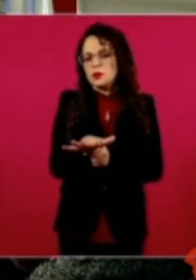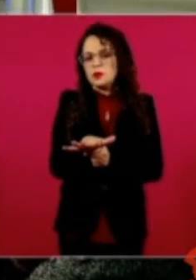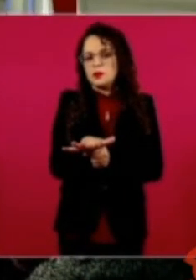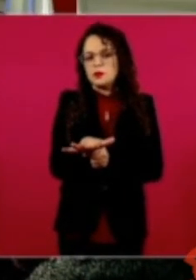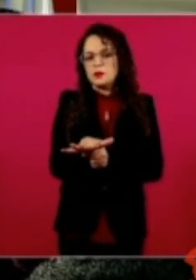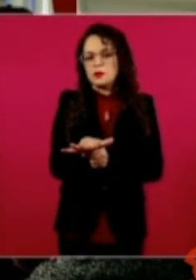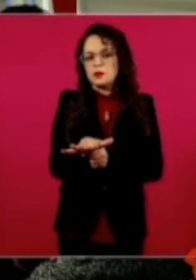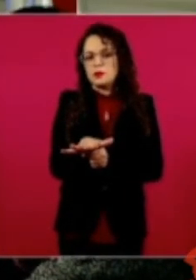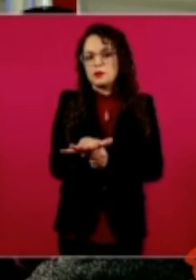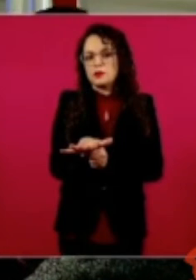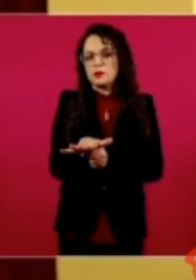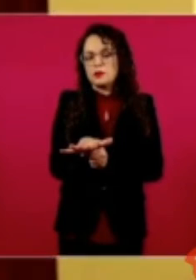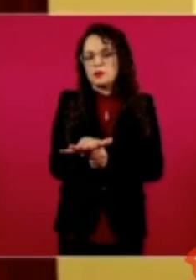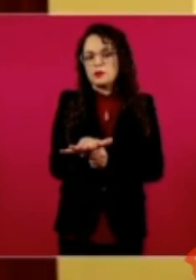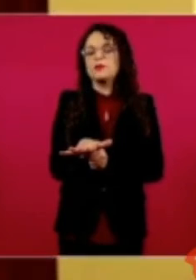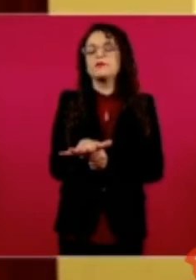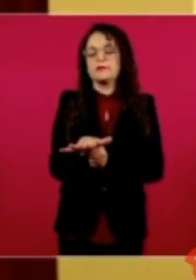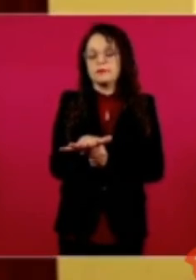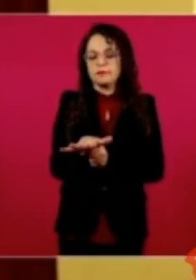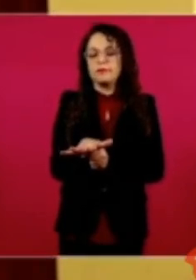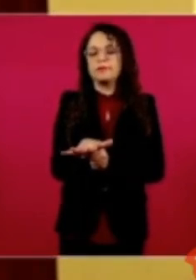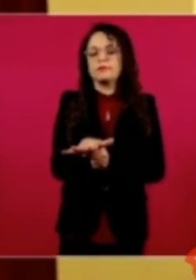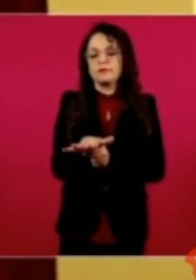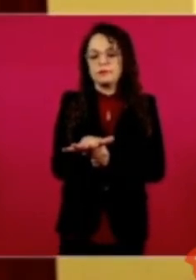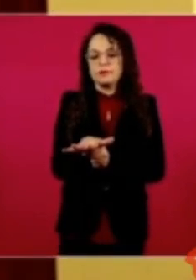la presidencia